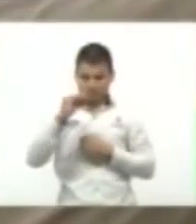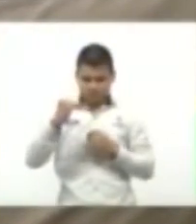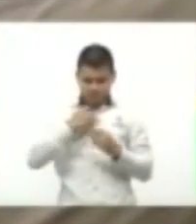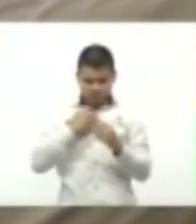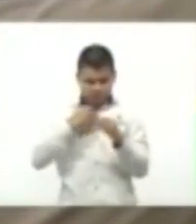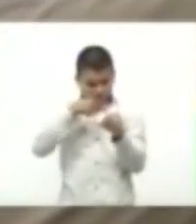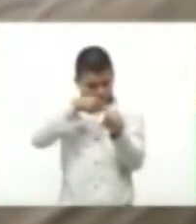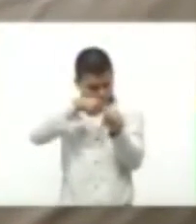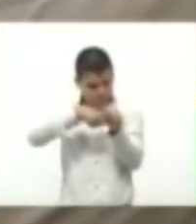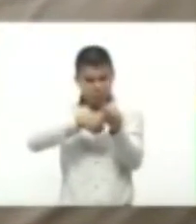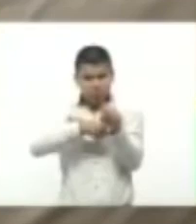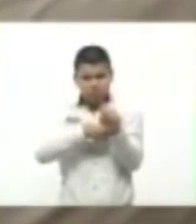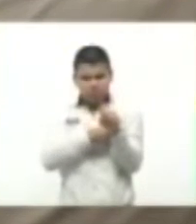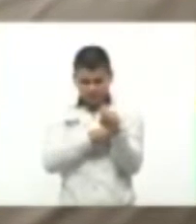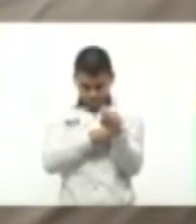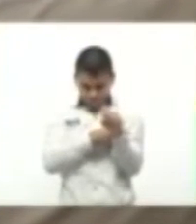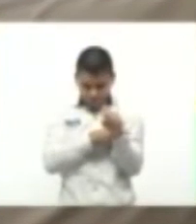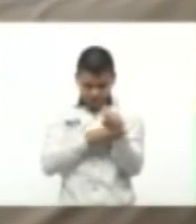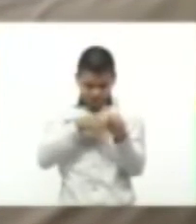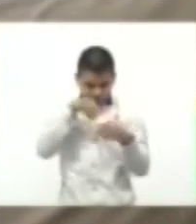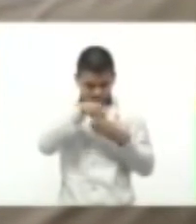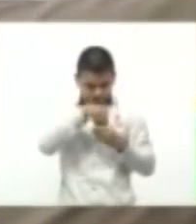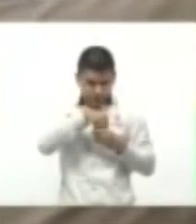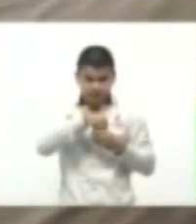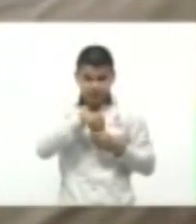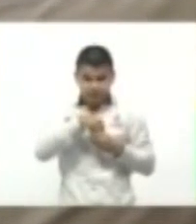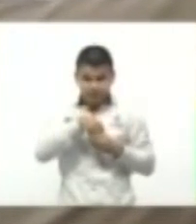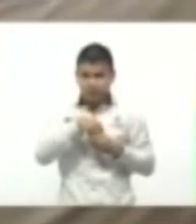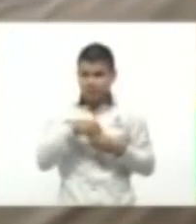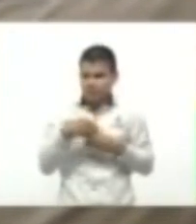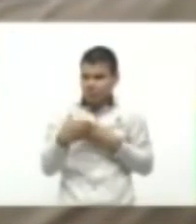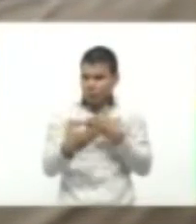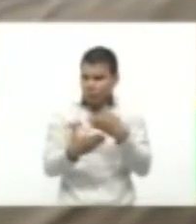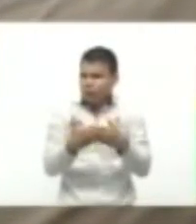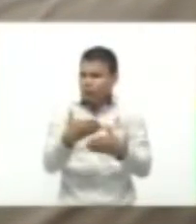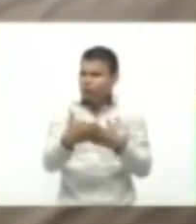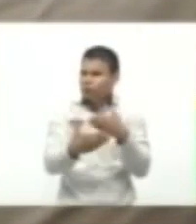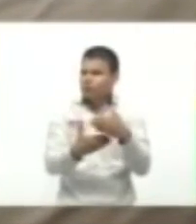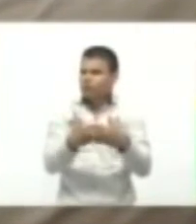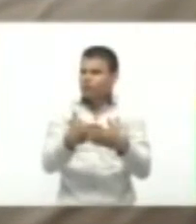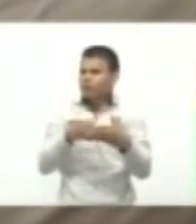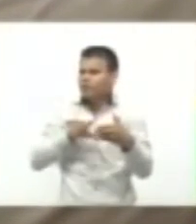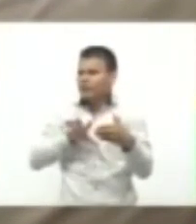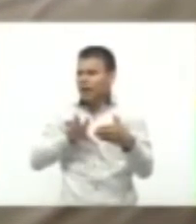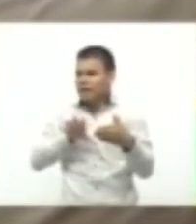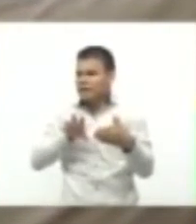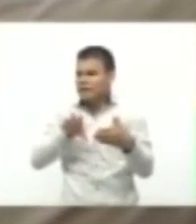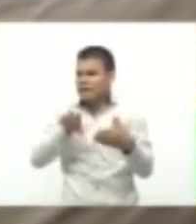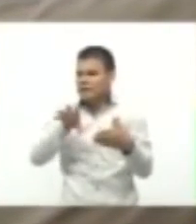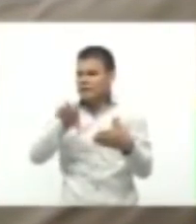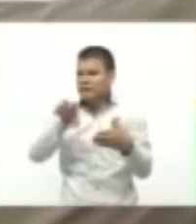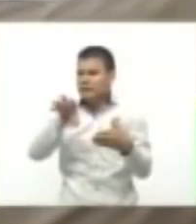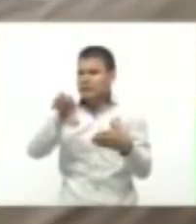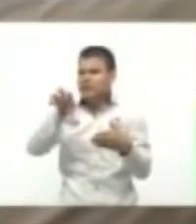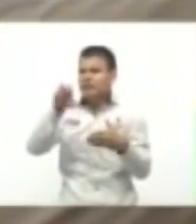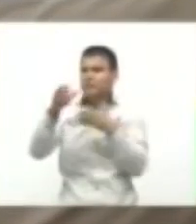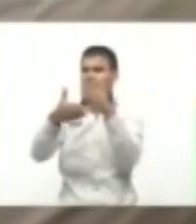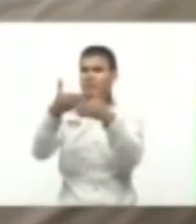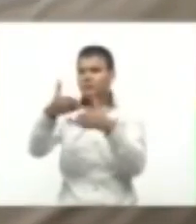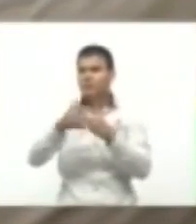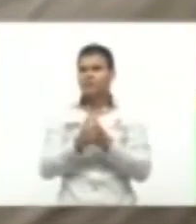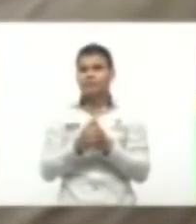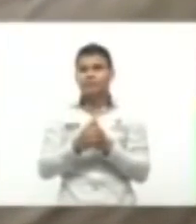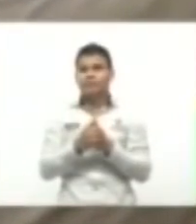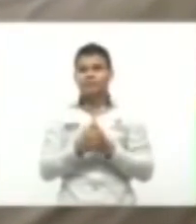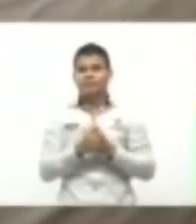es acumulativa de tal manera de que se da un proceso carcinógeno y se